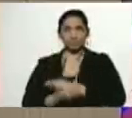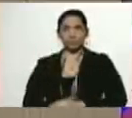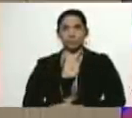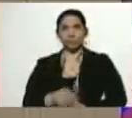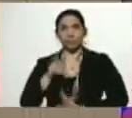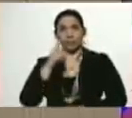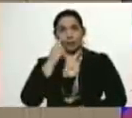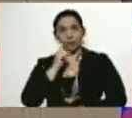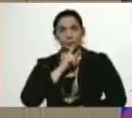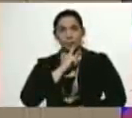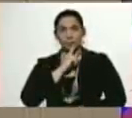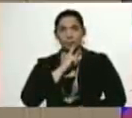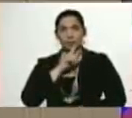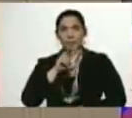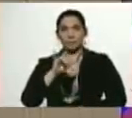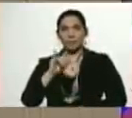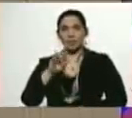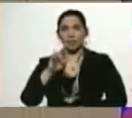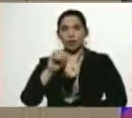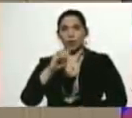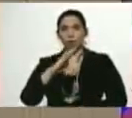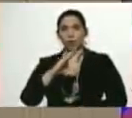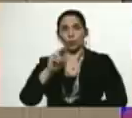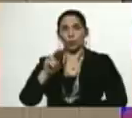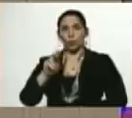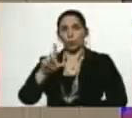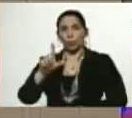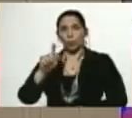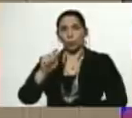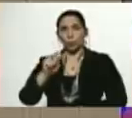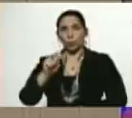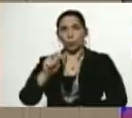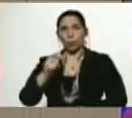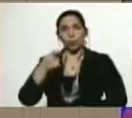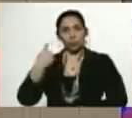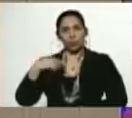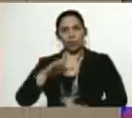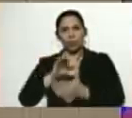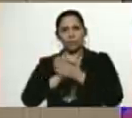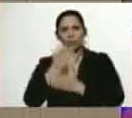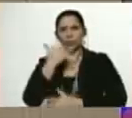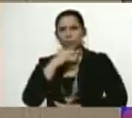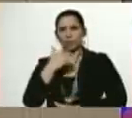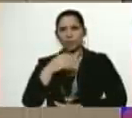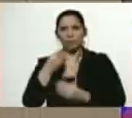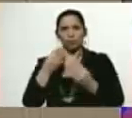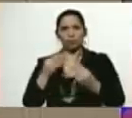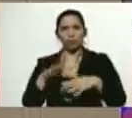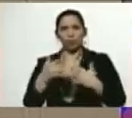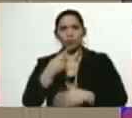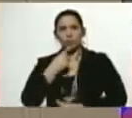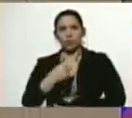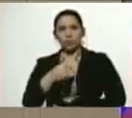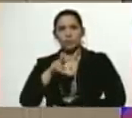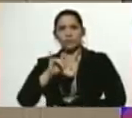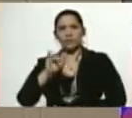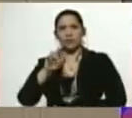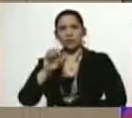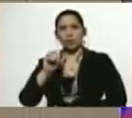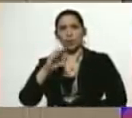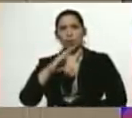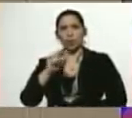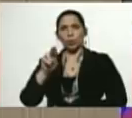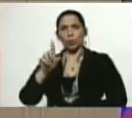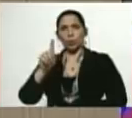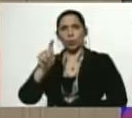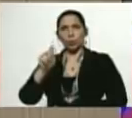llama Virocool. Yo tengo un amigo que se ríe mucho cuando se dicen que esto se llama Virocool, y dice, no, solo que es un